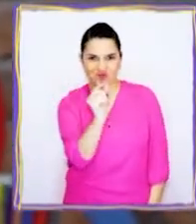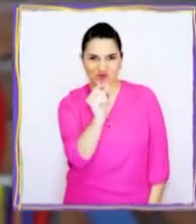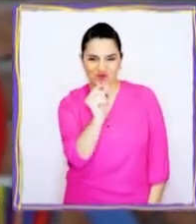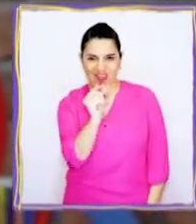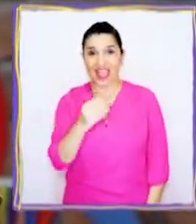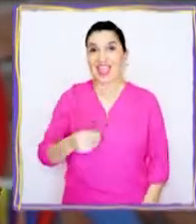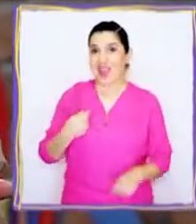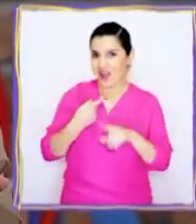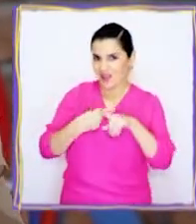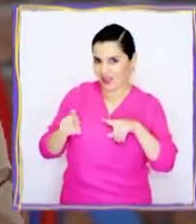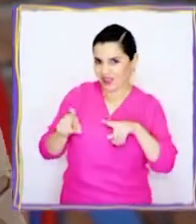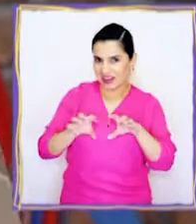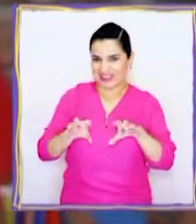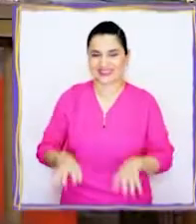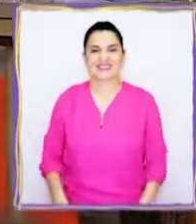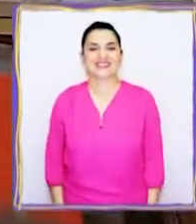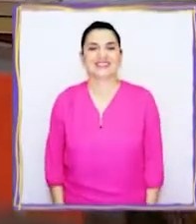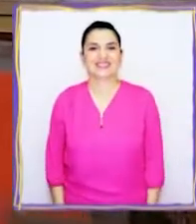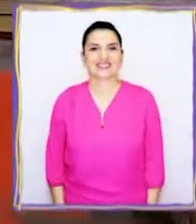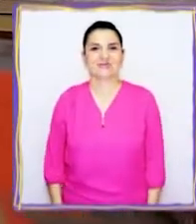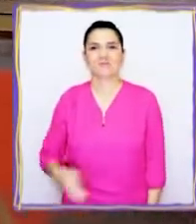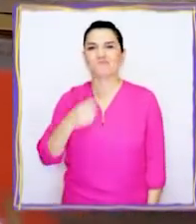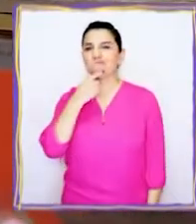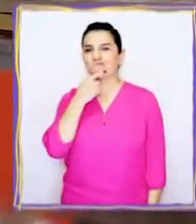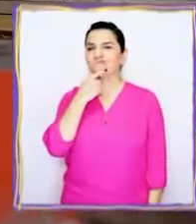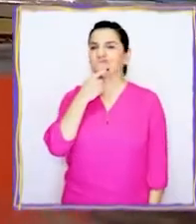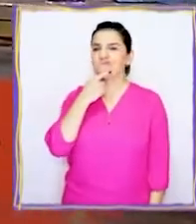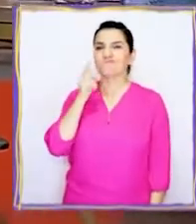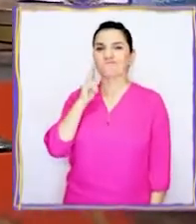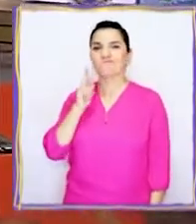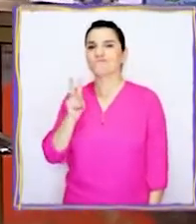dos sílabas. Veamos qué más.